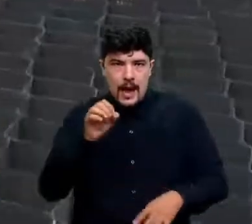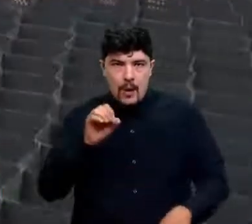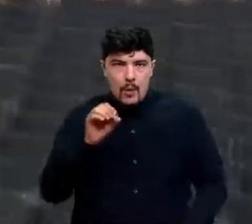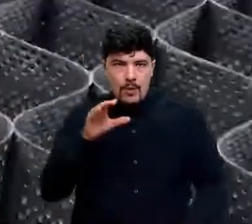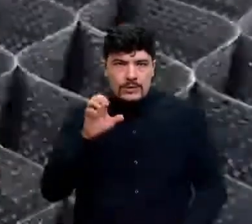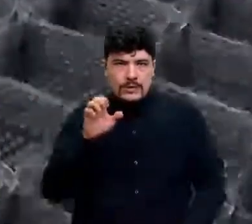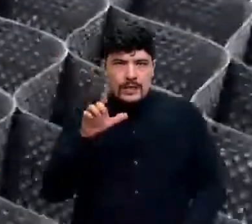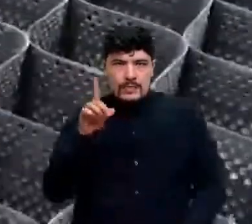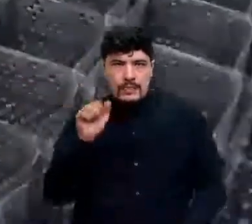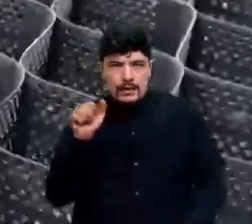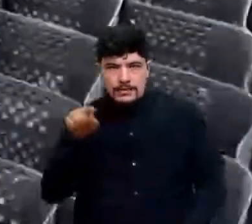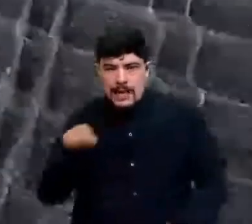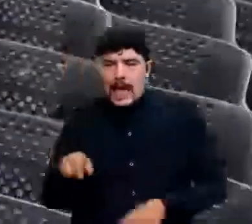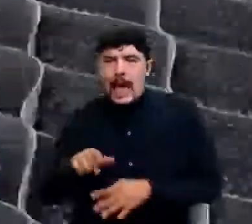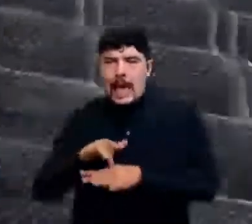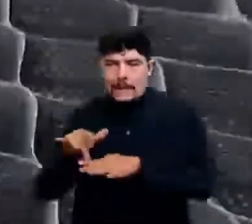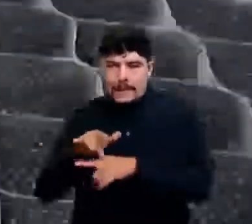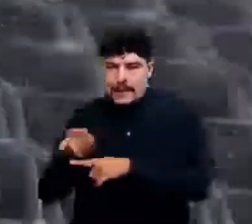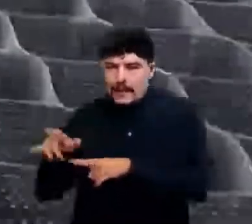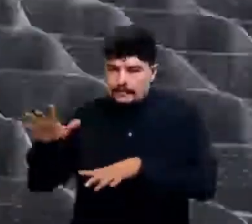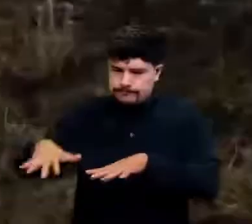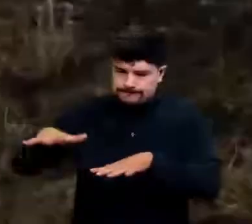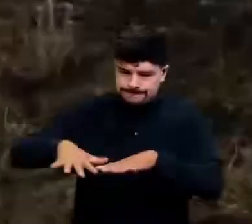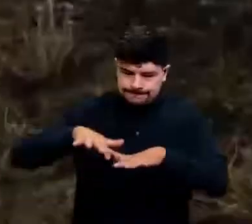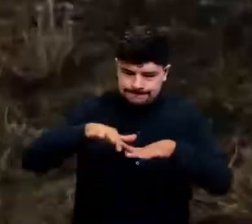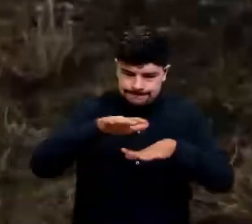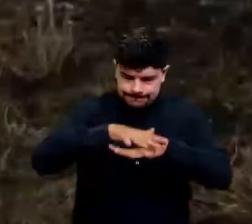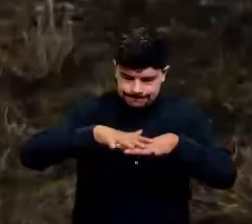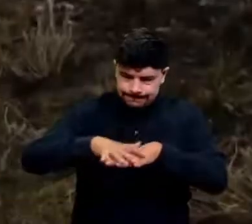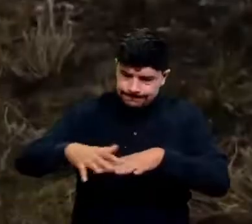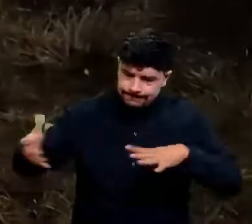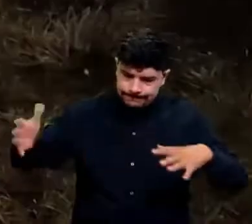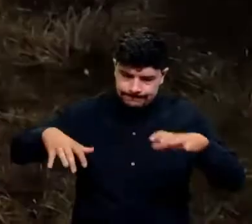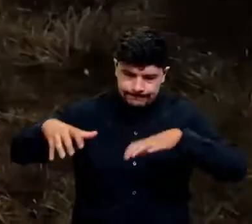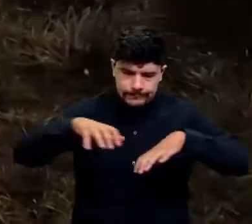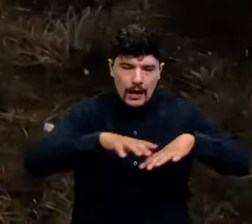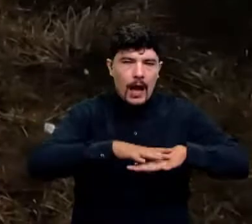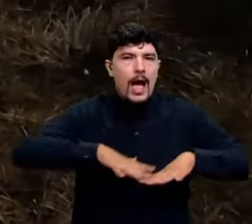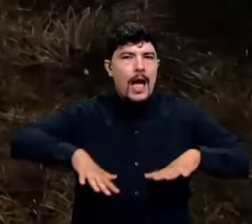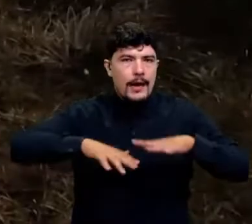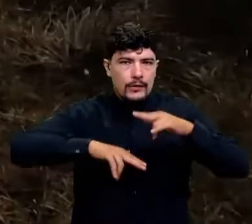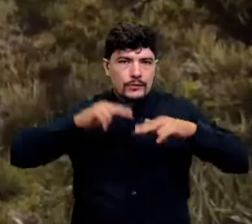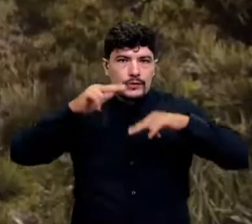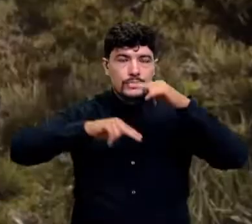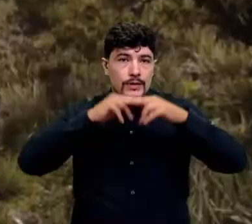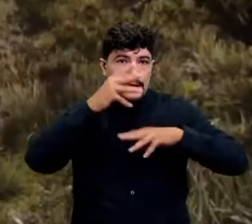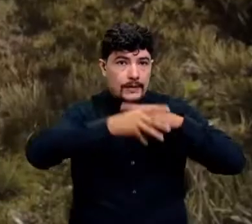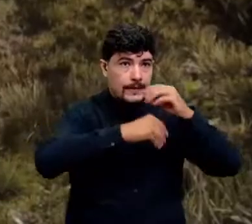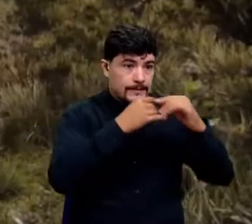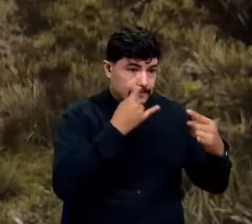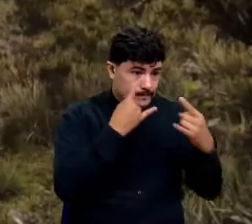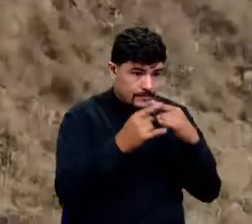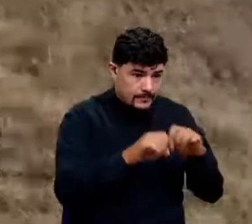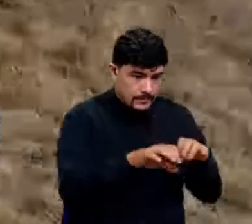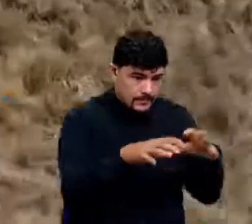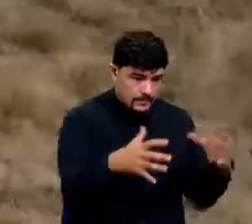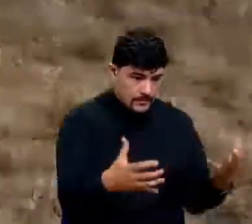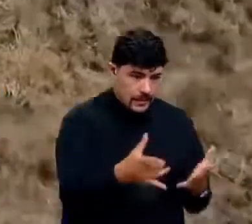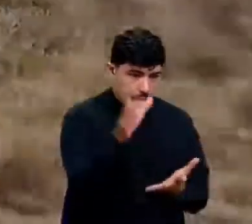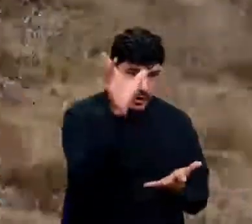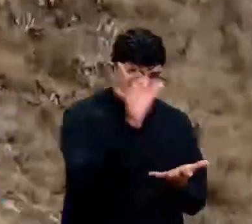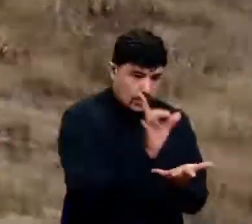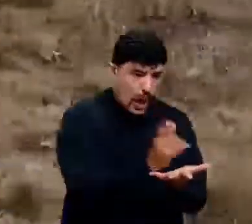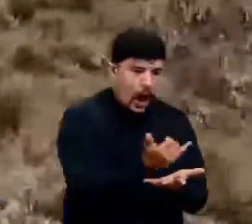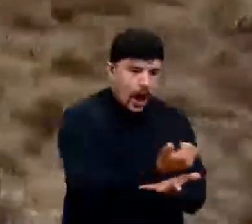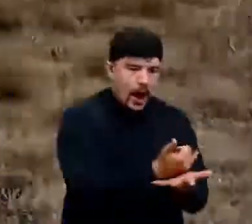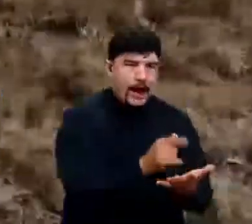para la implementación de la pavimentación de esta zona. Otro de los atractivos de este lugar son los frailejones, planta que conserva la humedad del páramo